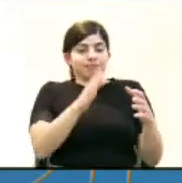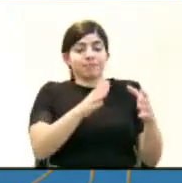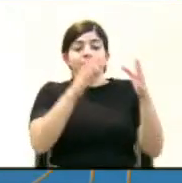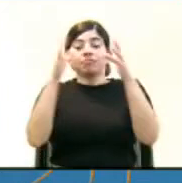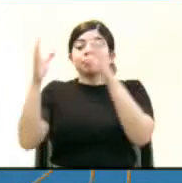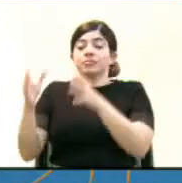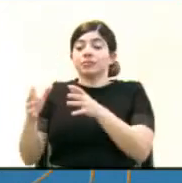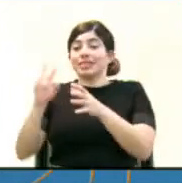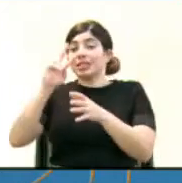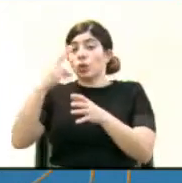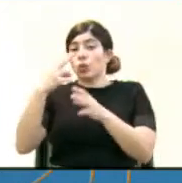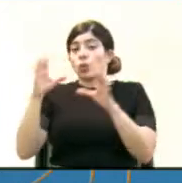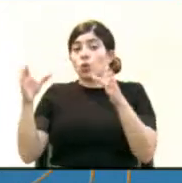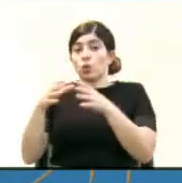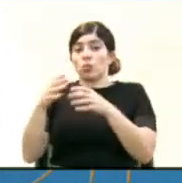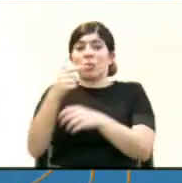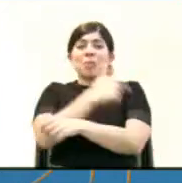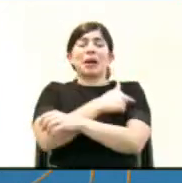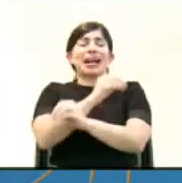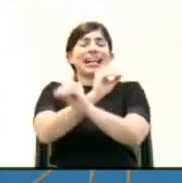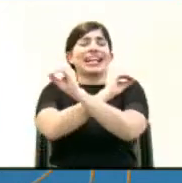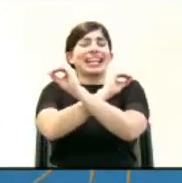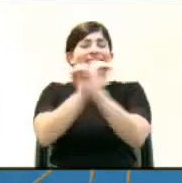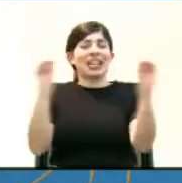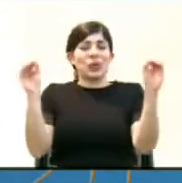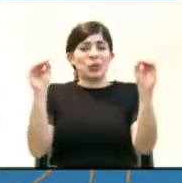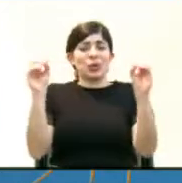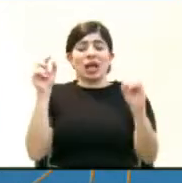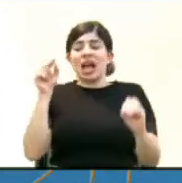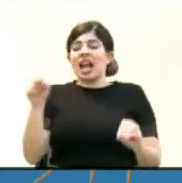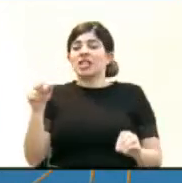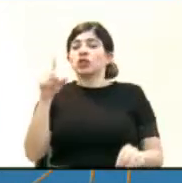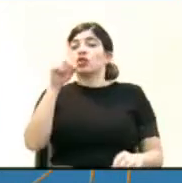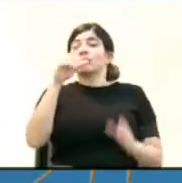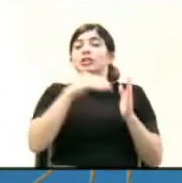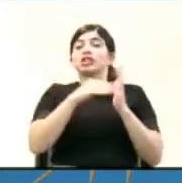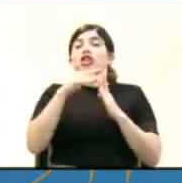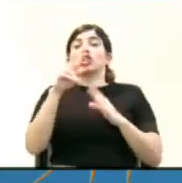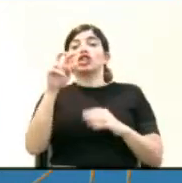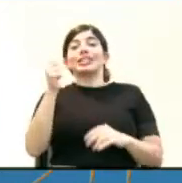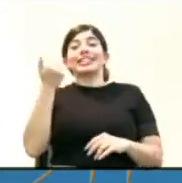está el grupo que no tiene ninguna dosis. Esos son